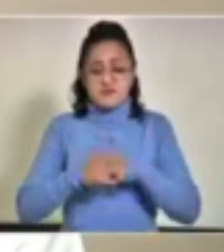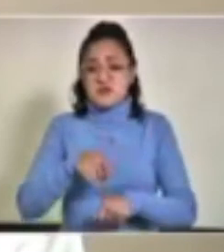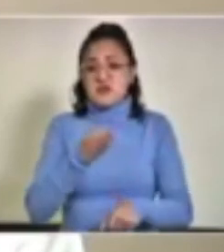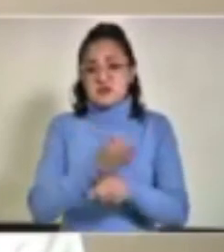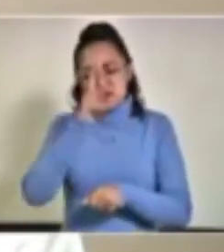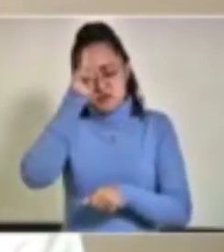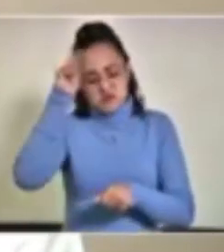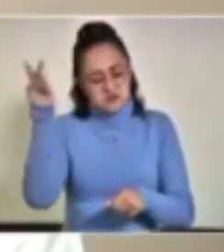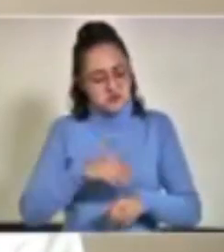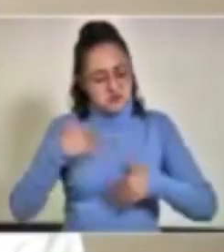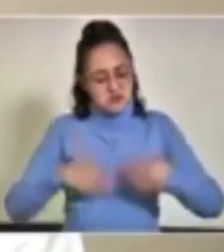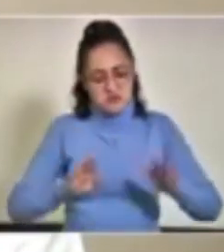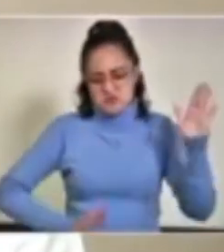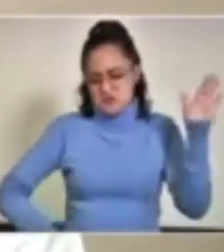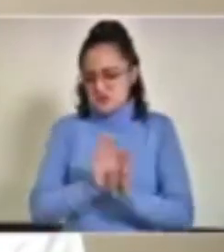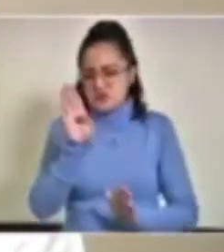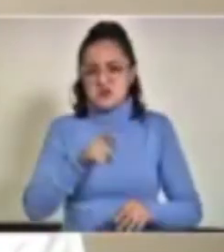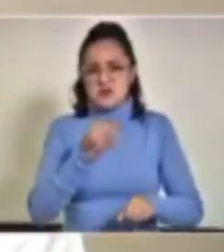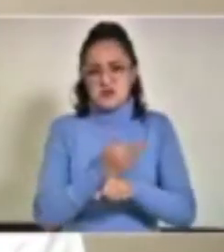de la pandemia en puebla